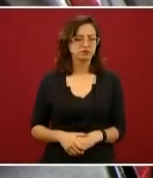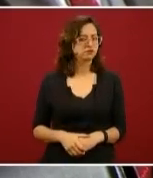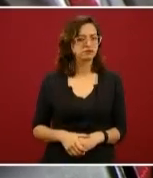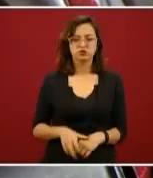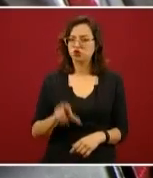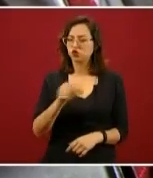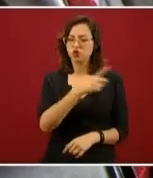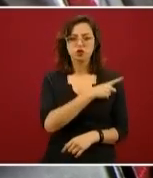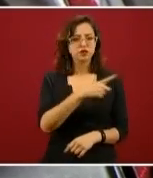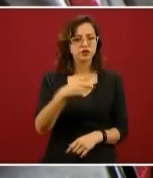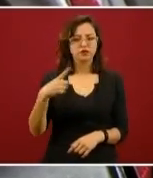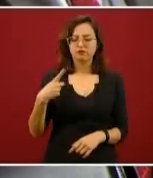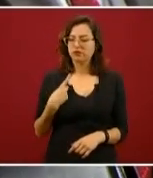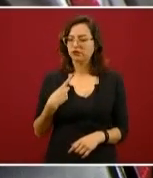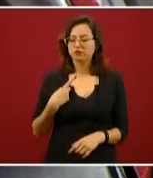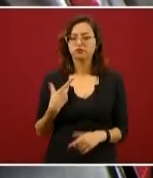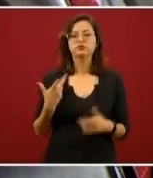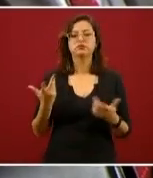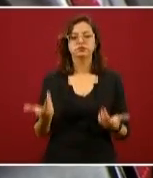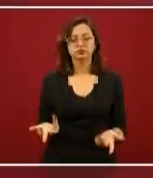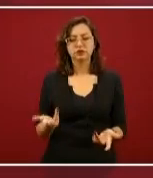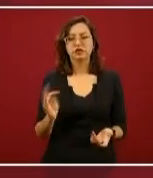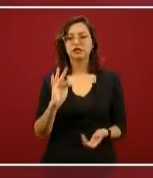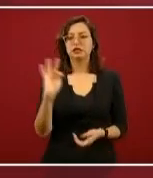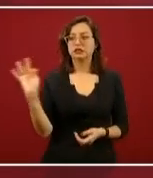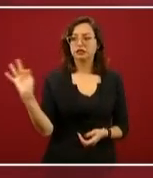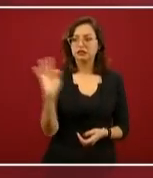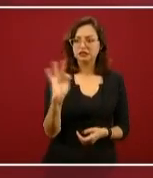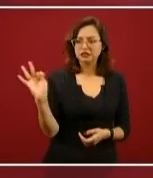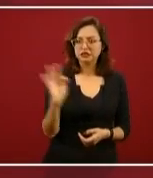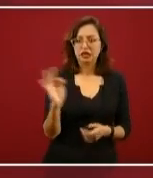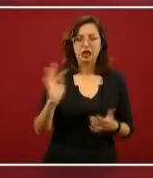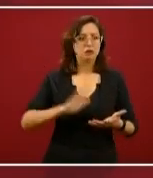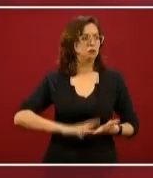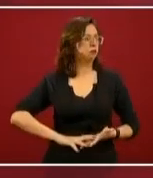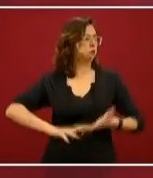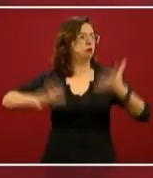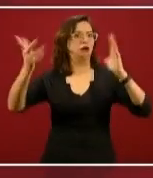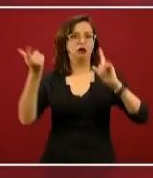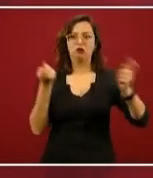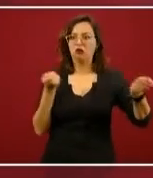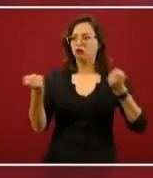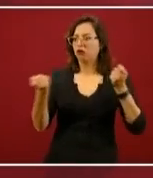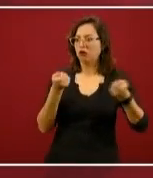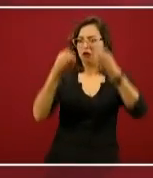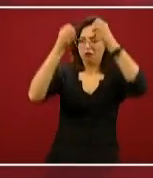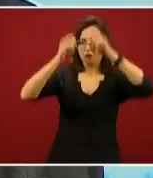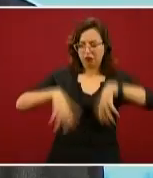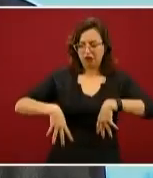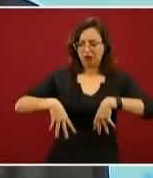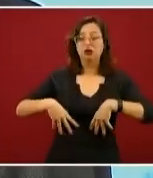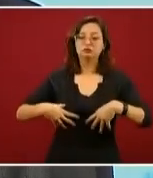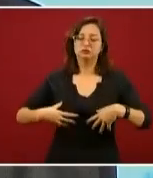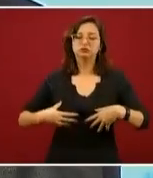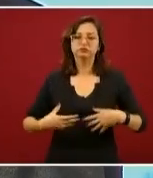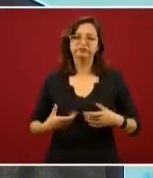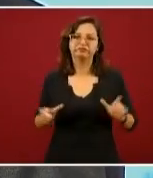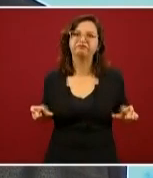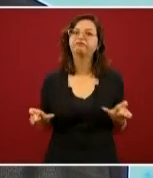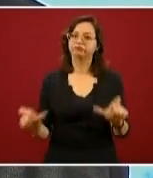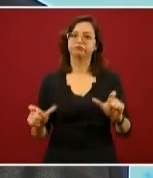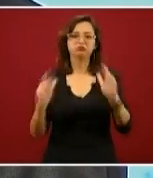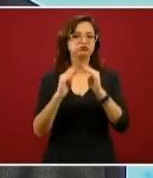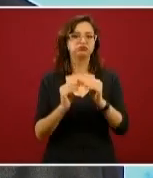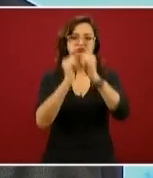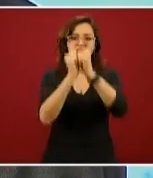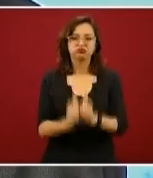reserva a las situaciones hipotéticas de que se perdiera la capacidad de control. Lejos estamos de ello. Hemos